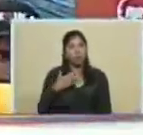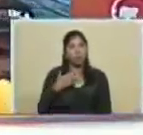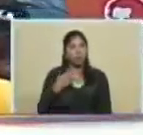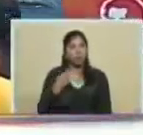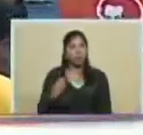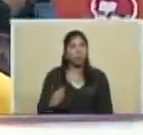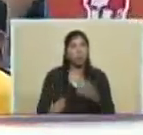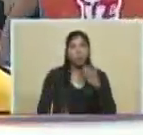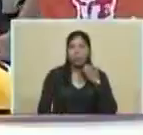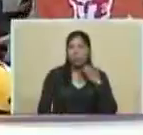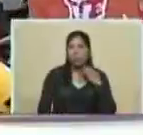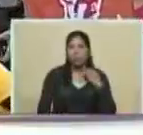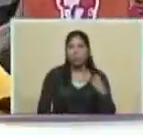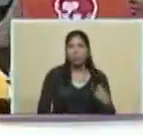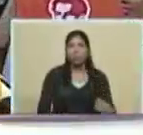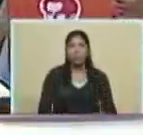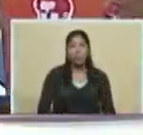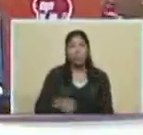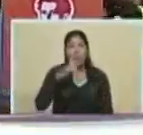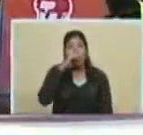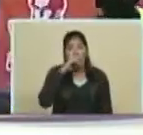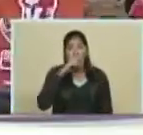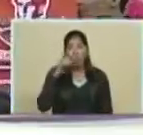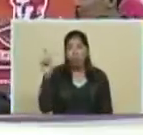en los meses y años que están por venir,